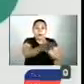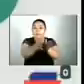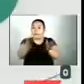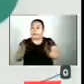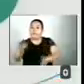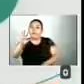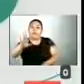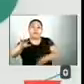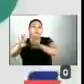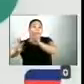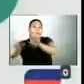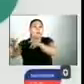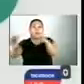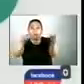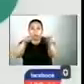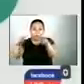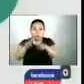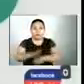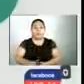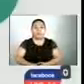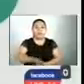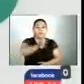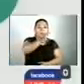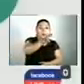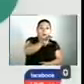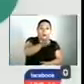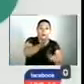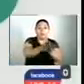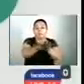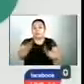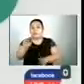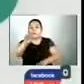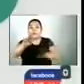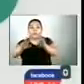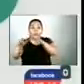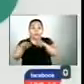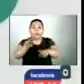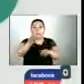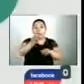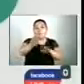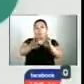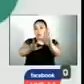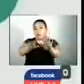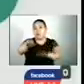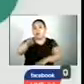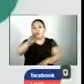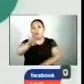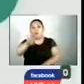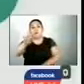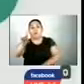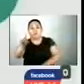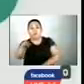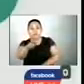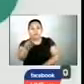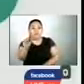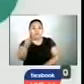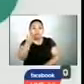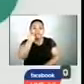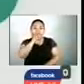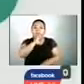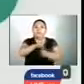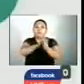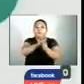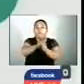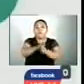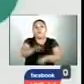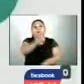hasta los 59 años. De los 20 a los 39 años son 28,441 que han confirmado que han dado positivo por COVID